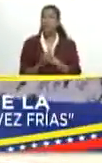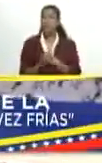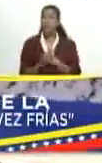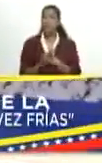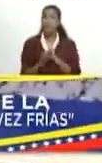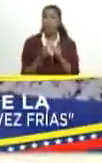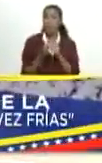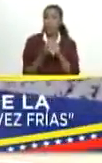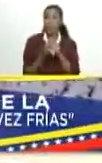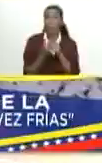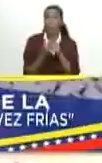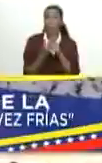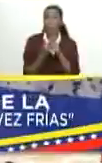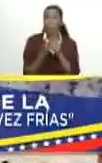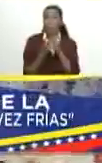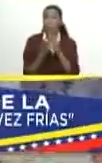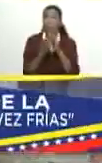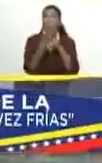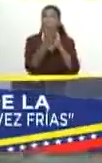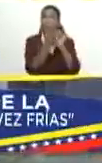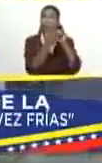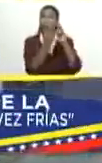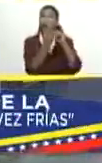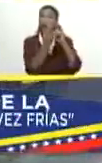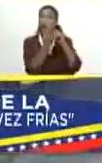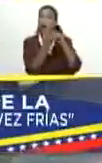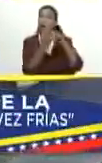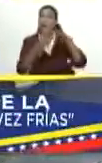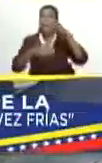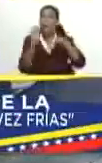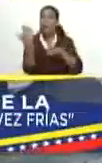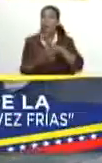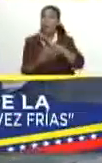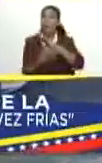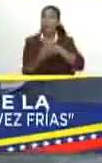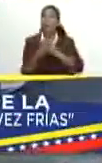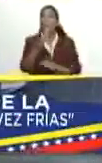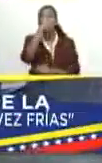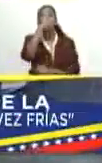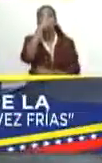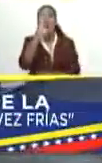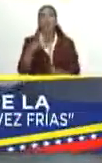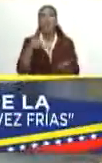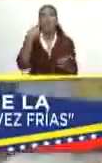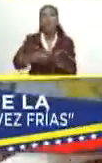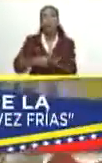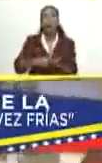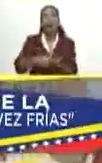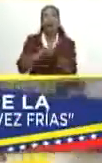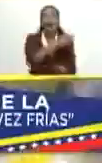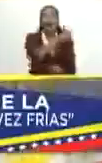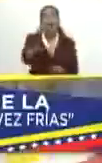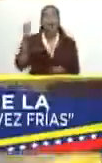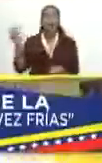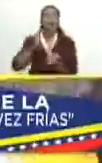Una tablet moderna para su ejercicio y un bono especial para todos y todas.